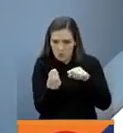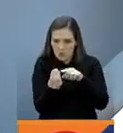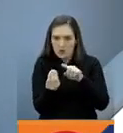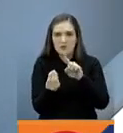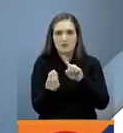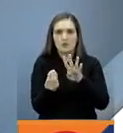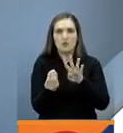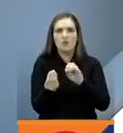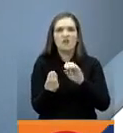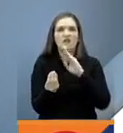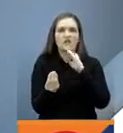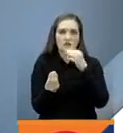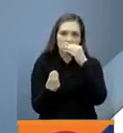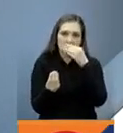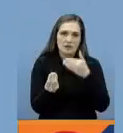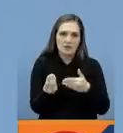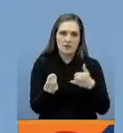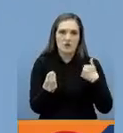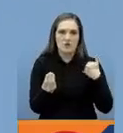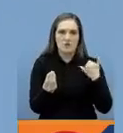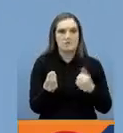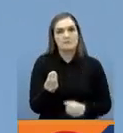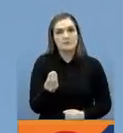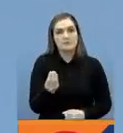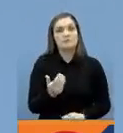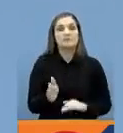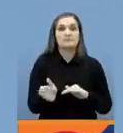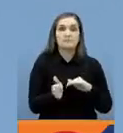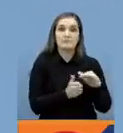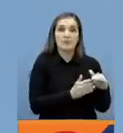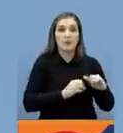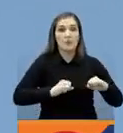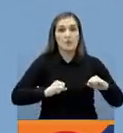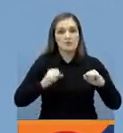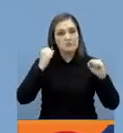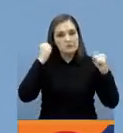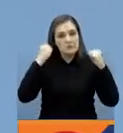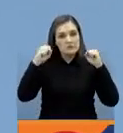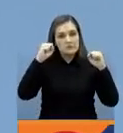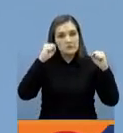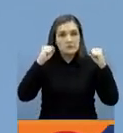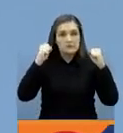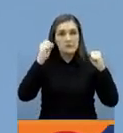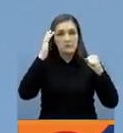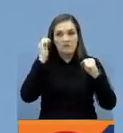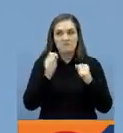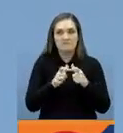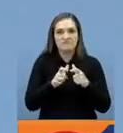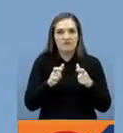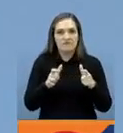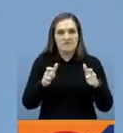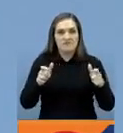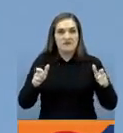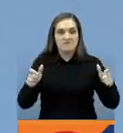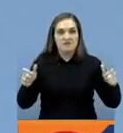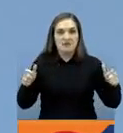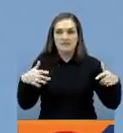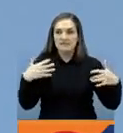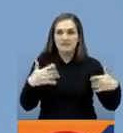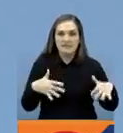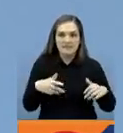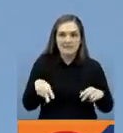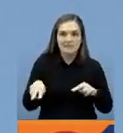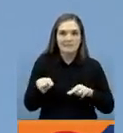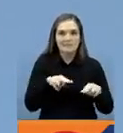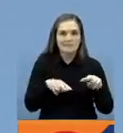edad. En Bogotá hay especial preocupación, pues aumentan los casos. Luisa Barberi, buenas tardes. Usted con